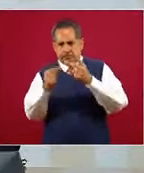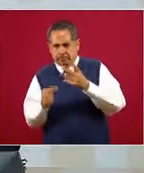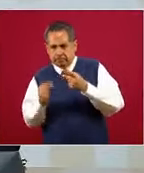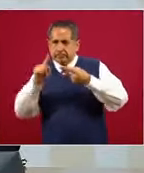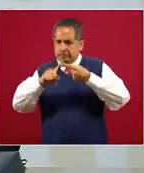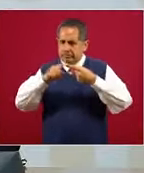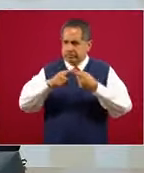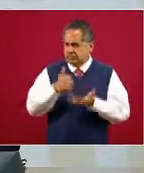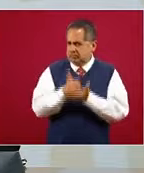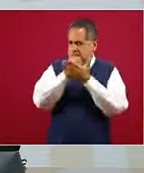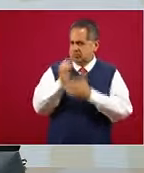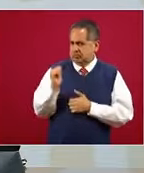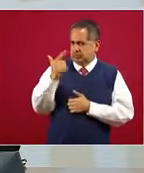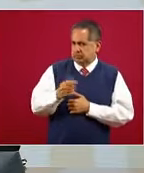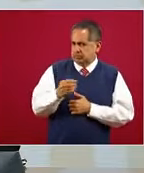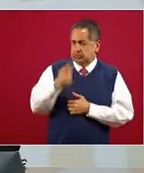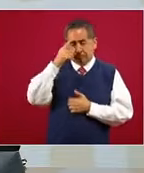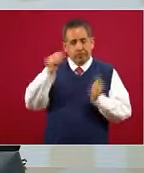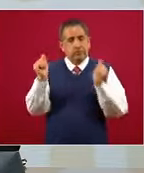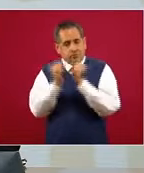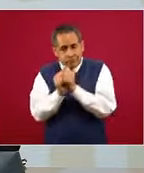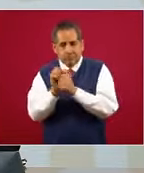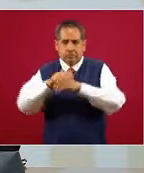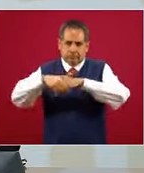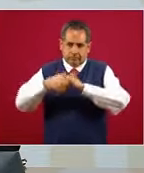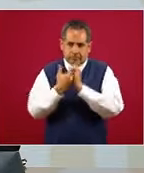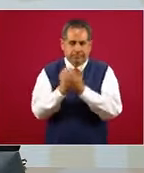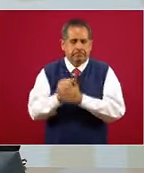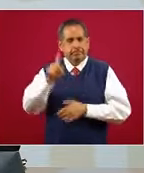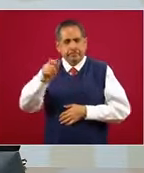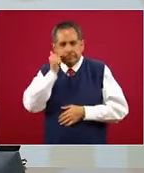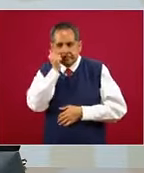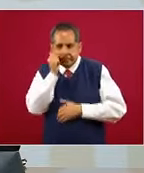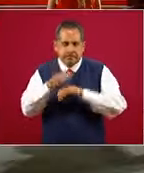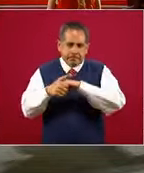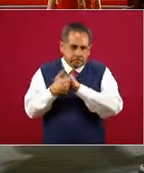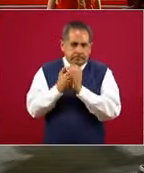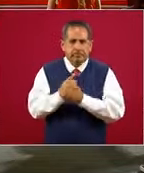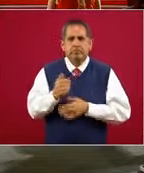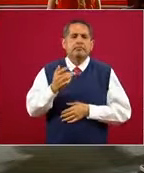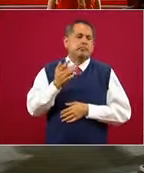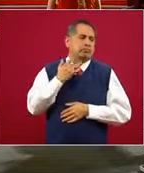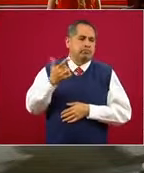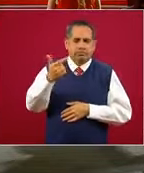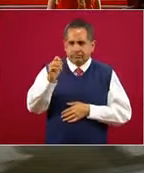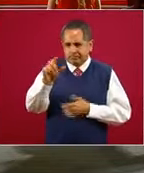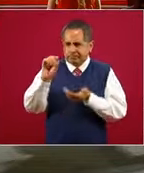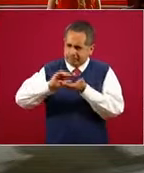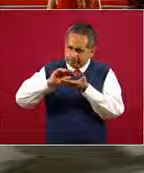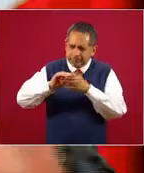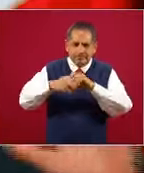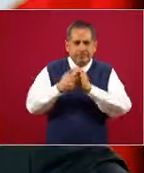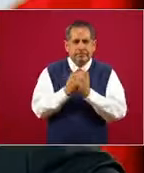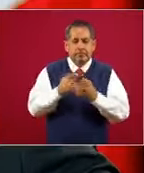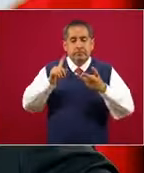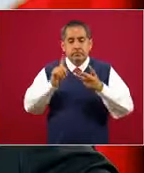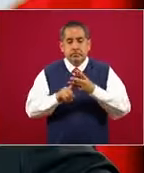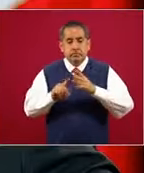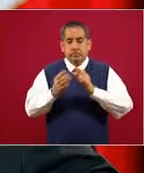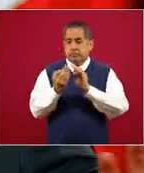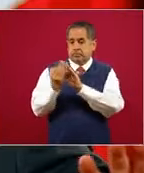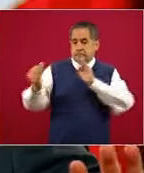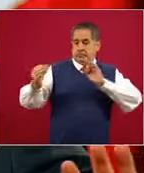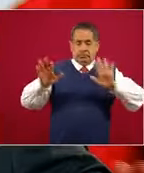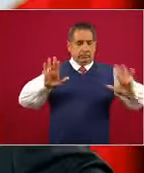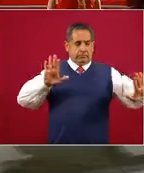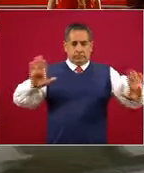que complementa al lavado de manos, agua y jabón, preferentemente al alcohol gel, complementa la sana